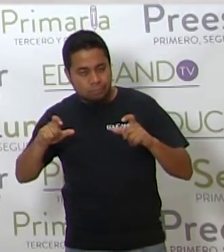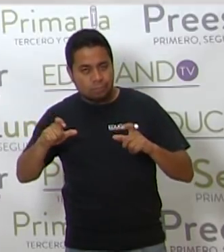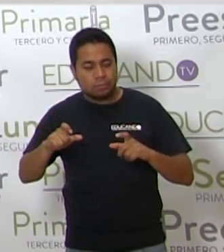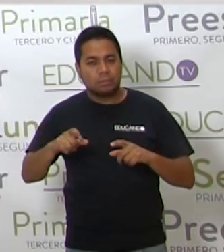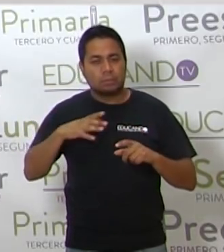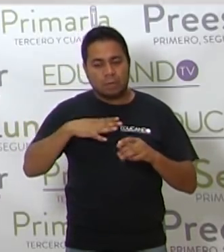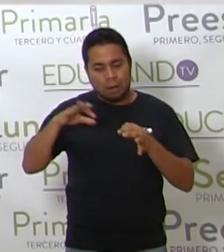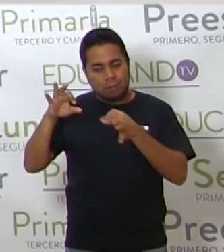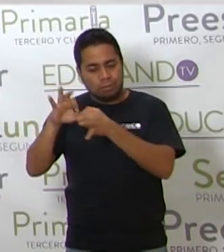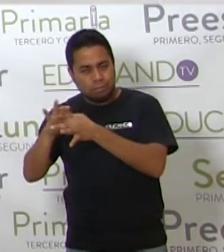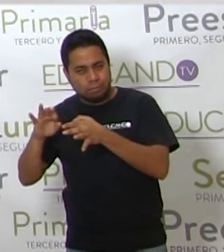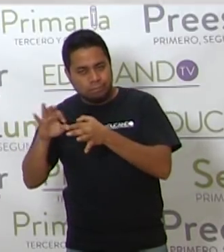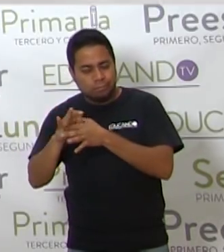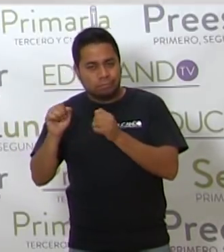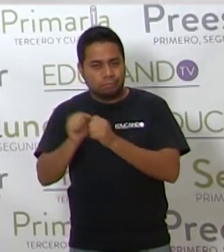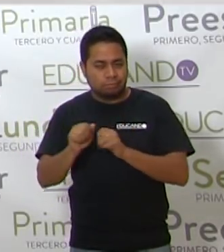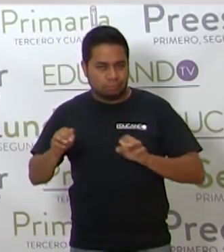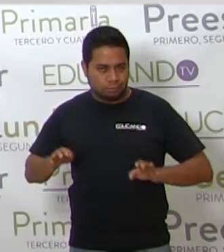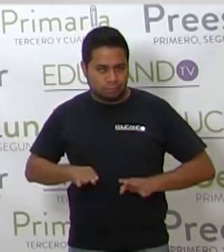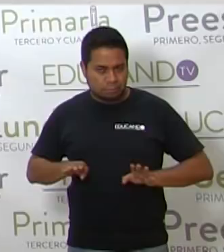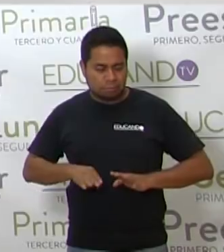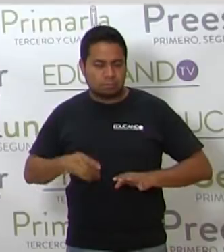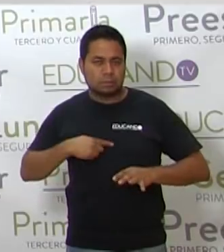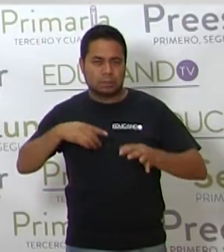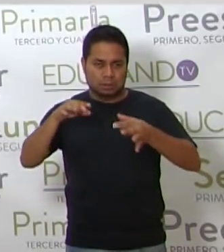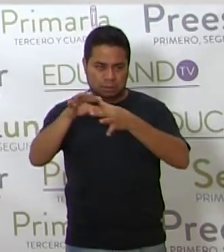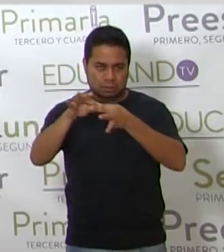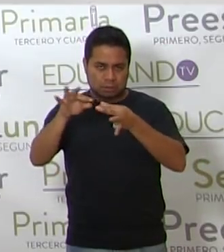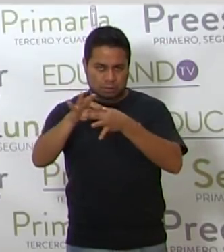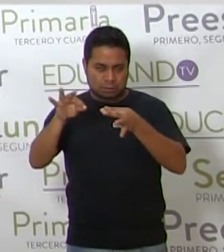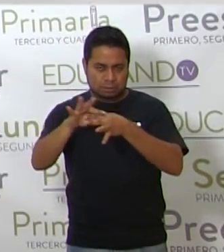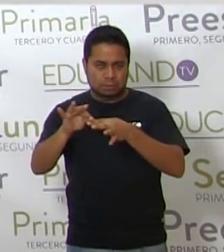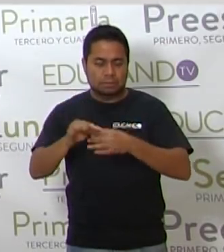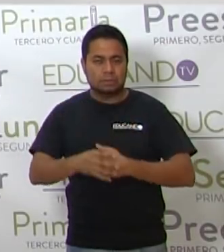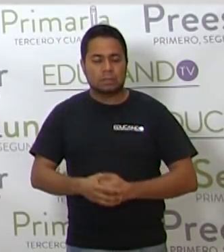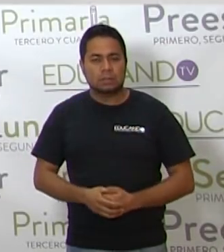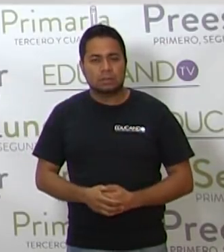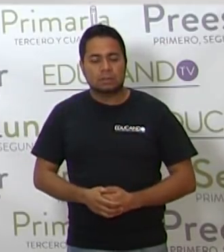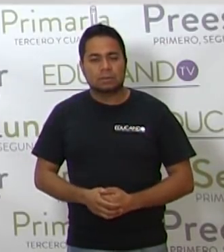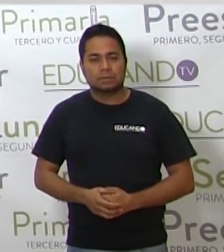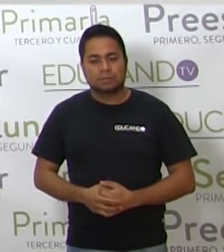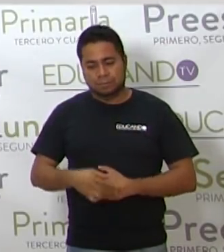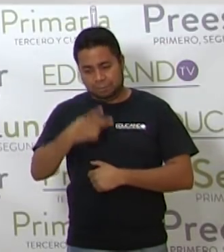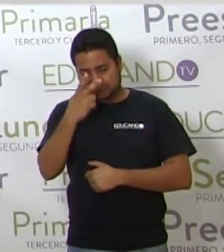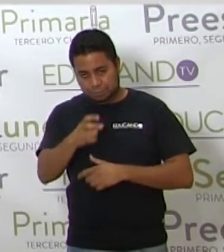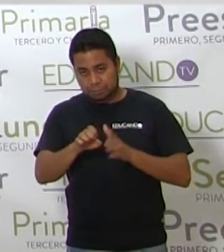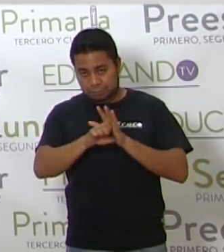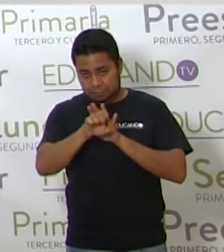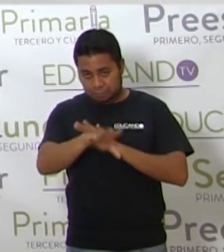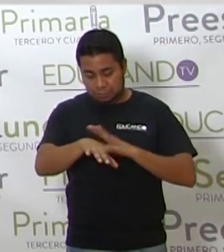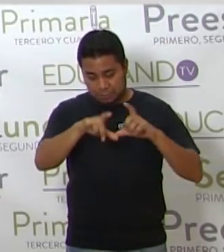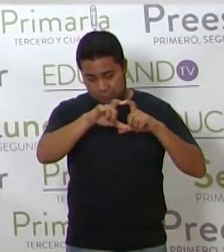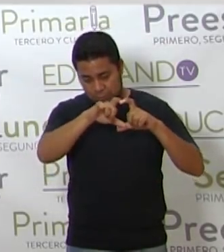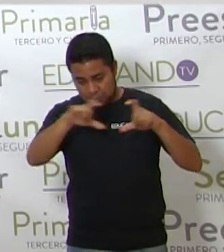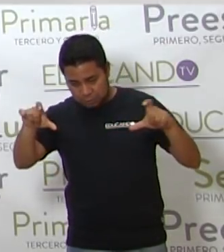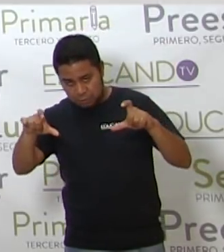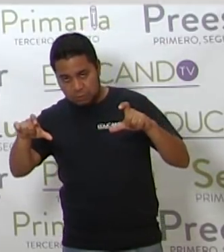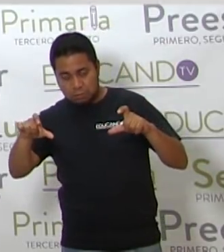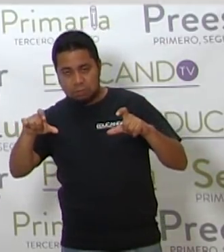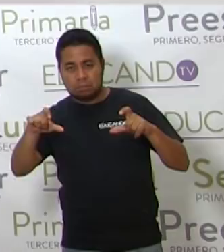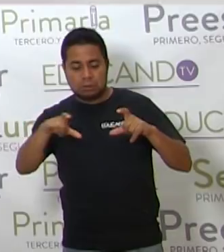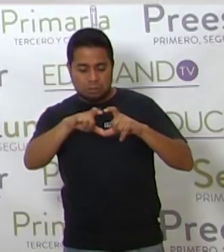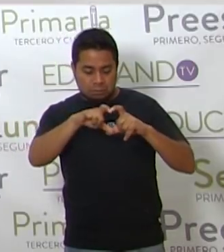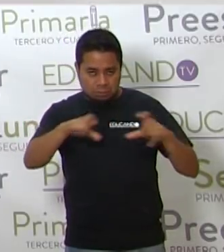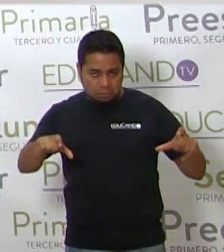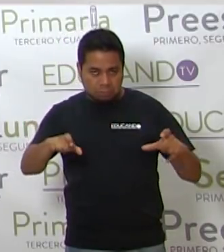con características de lo que vamos a hablar. Es por ello que cada episodio, bien,